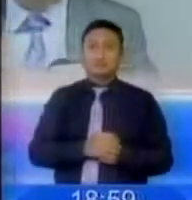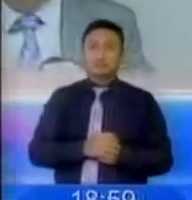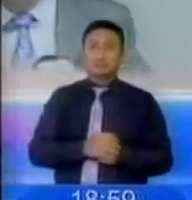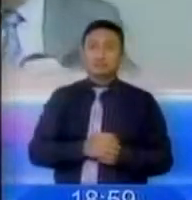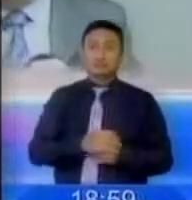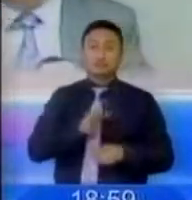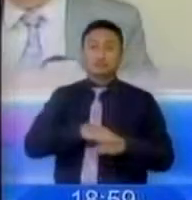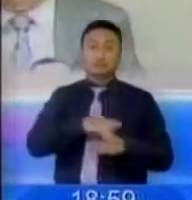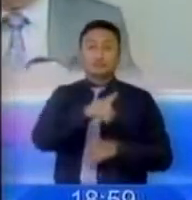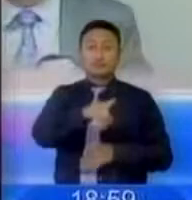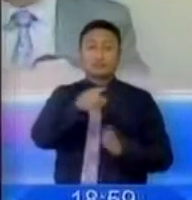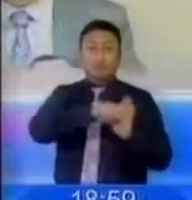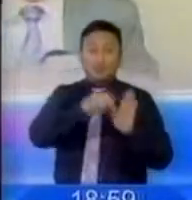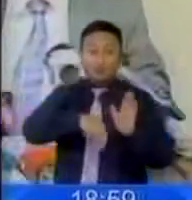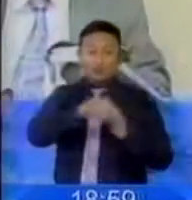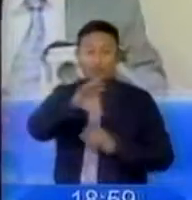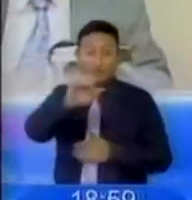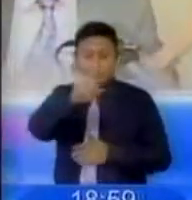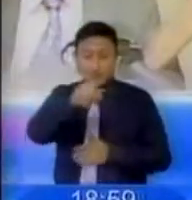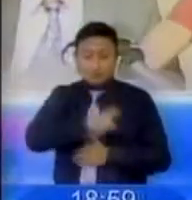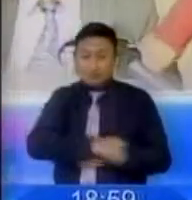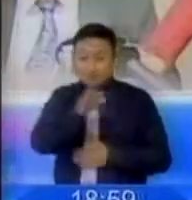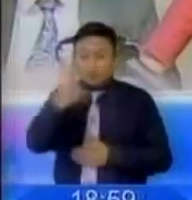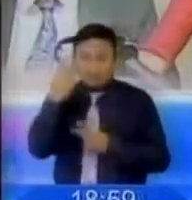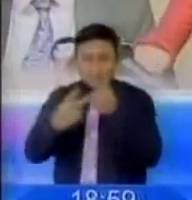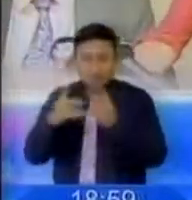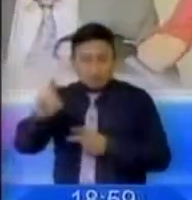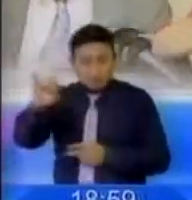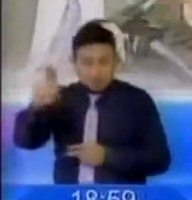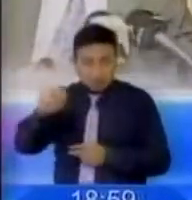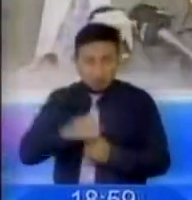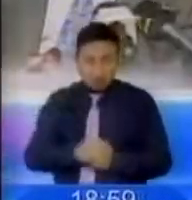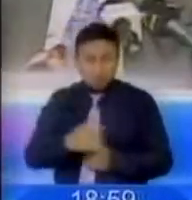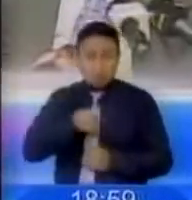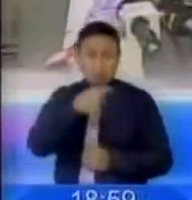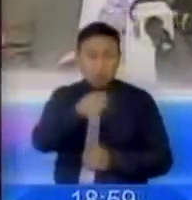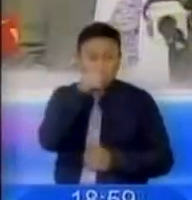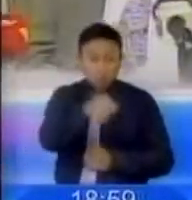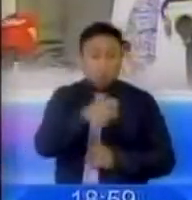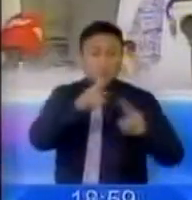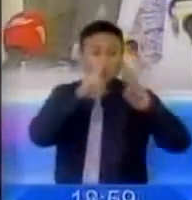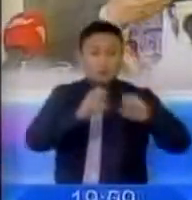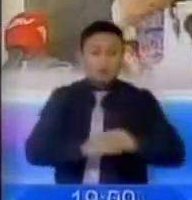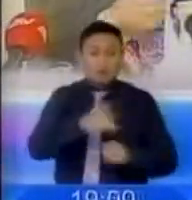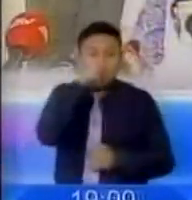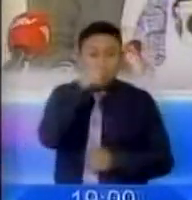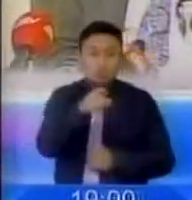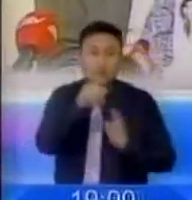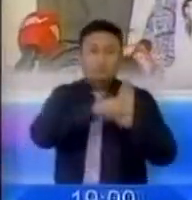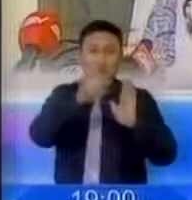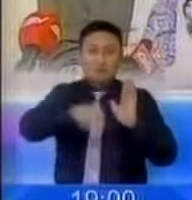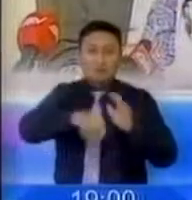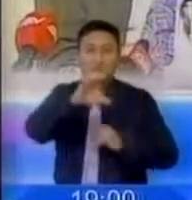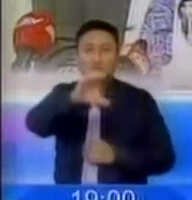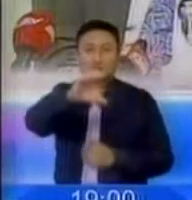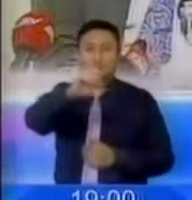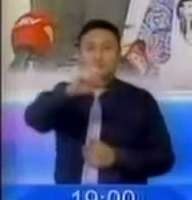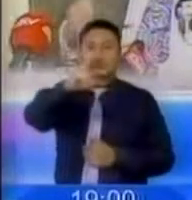a la doctora Cadena que visite a Diana Falcón. Voy a pedir que se lo investigue a usted, doctor Caupolicán Ochoa.